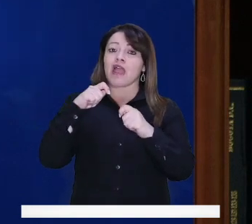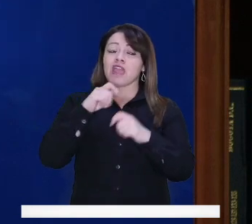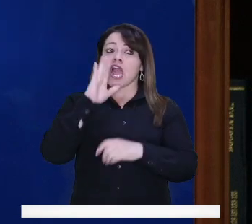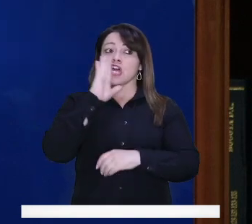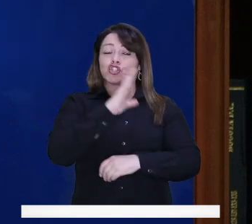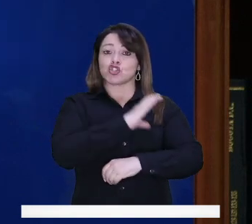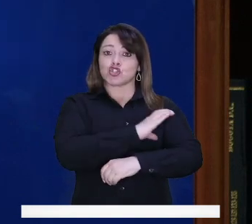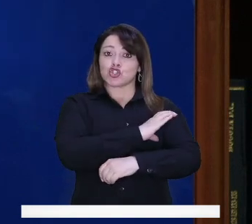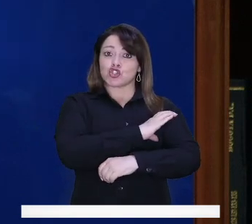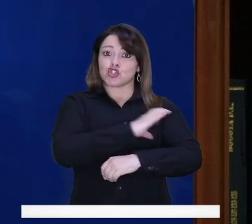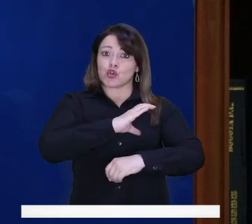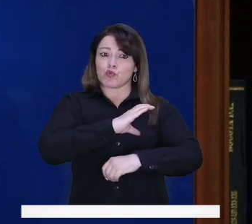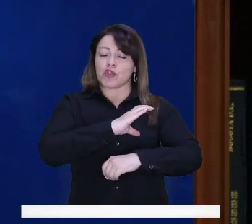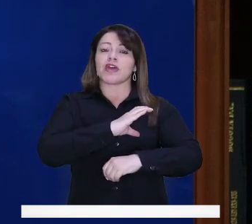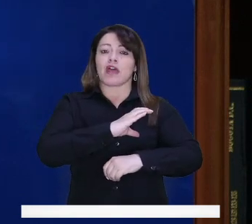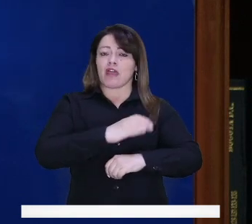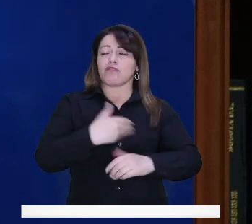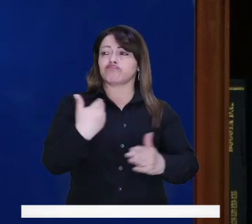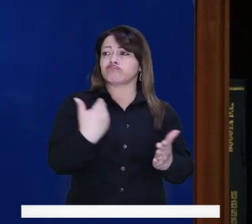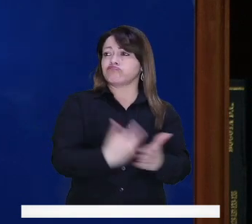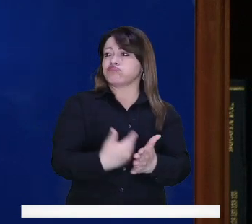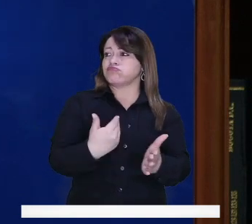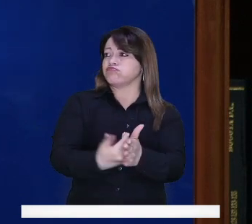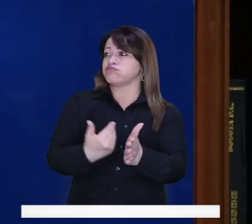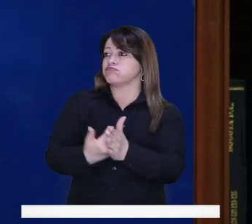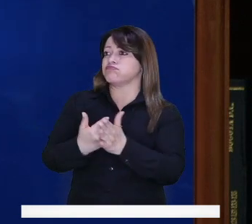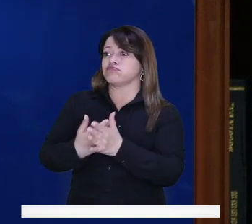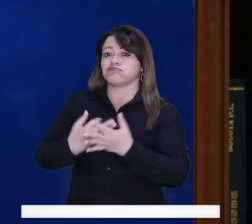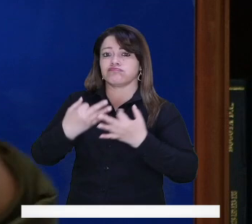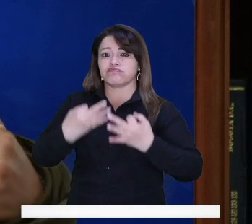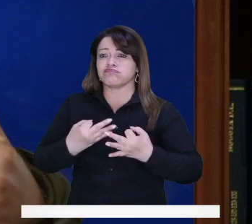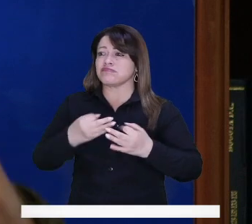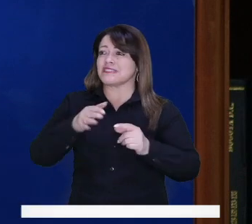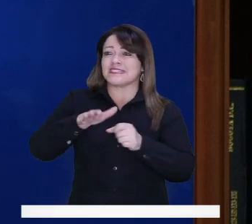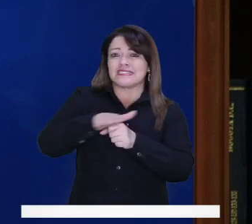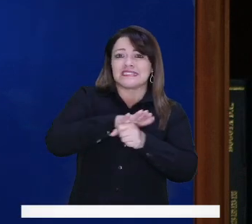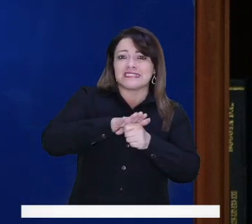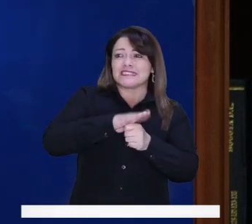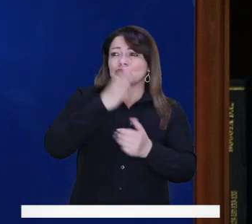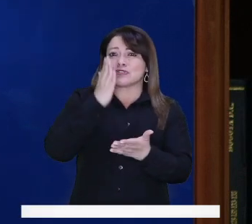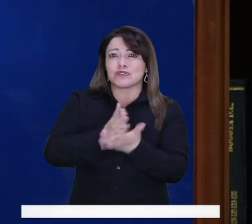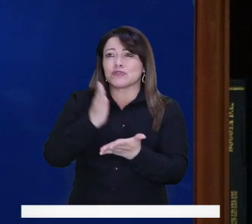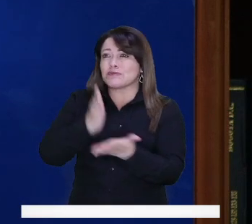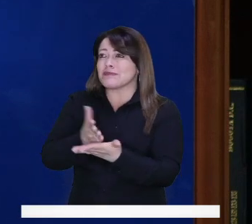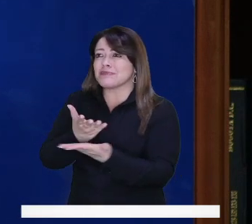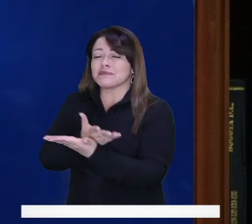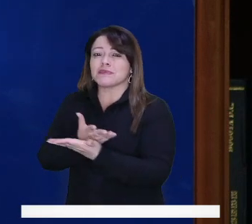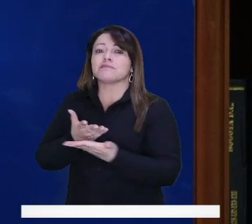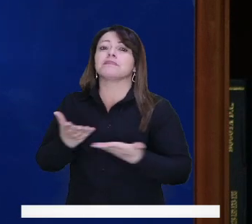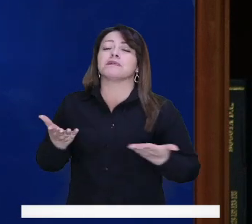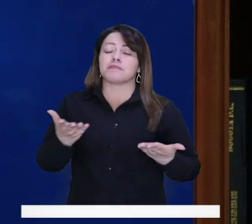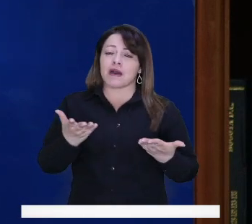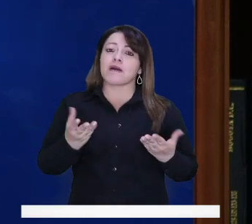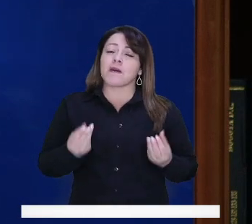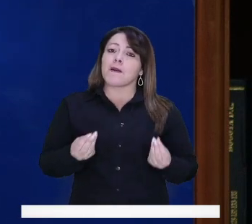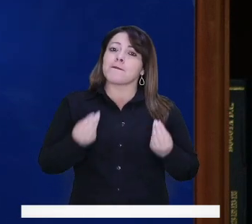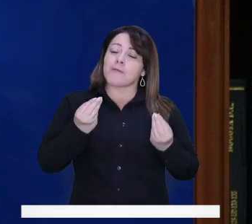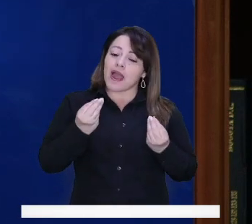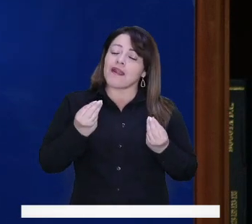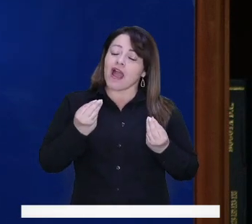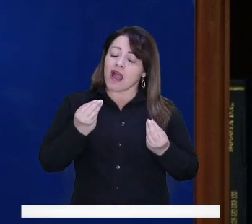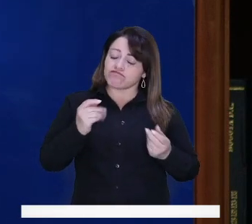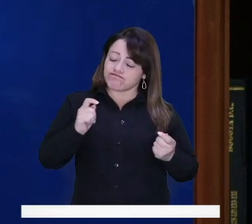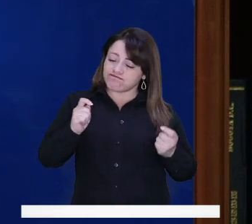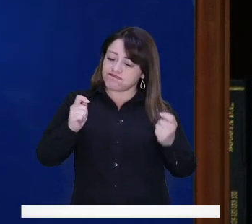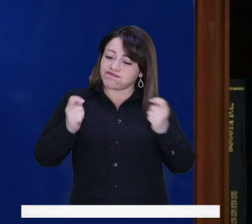ese poder que tiene para garantizar unas mayorías devastadoras y aplastantes para